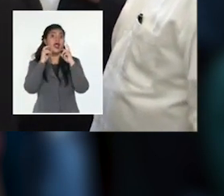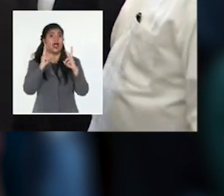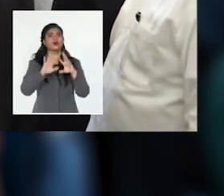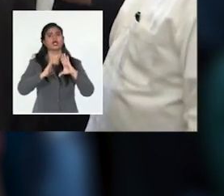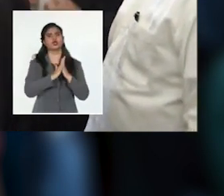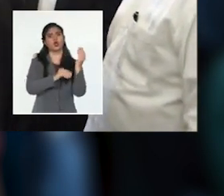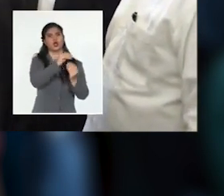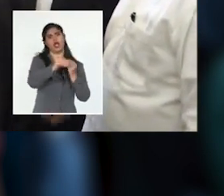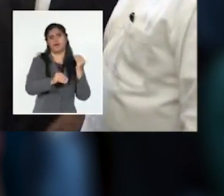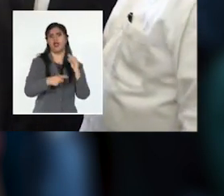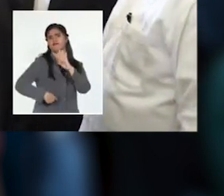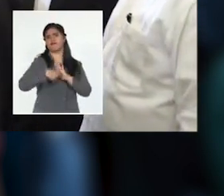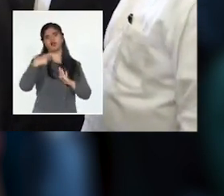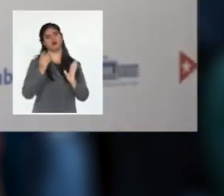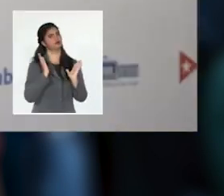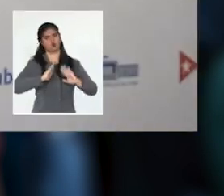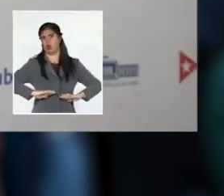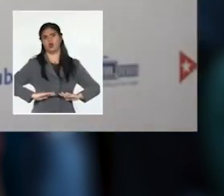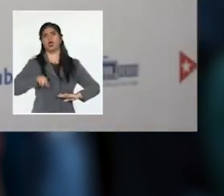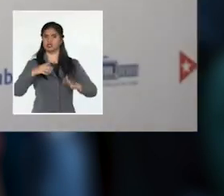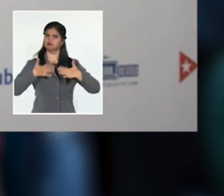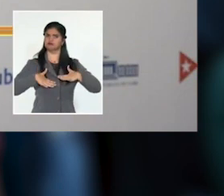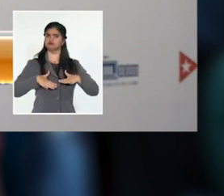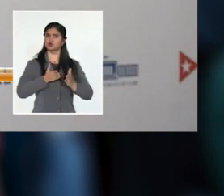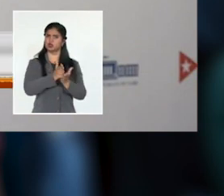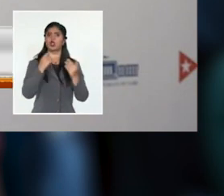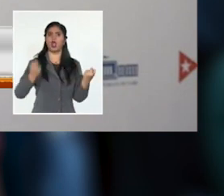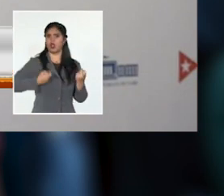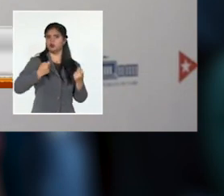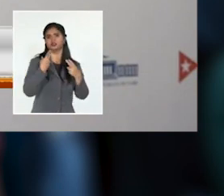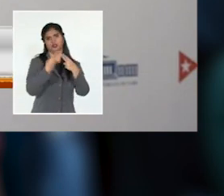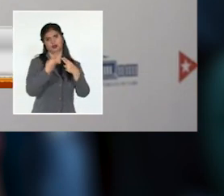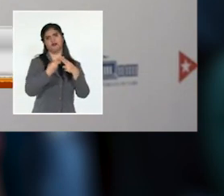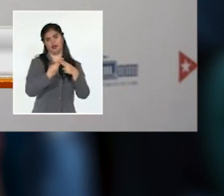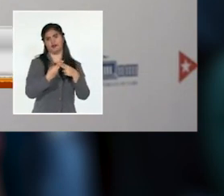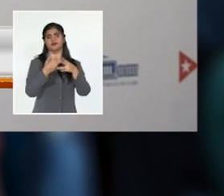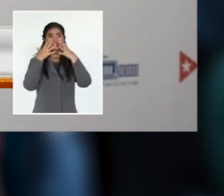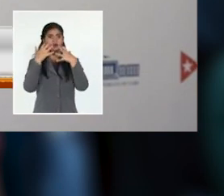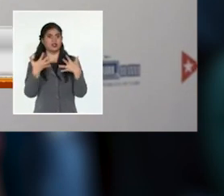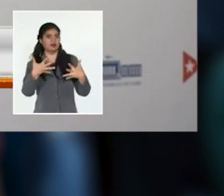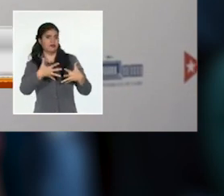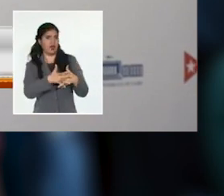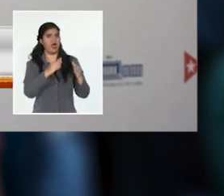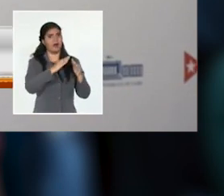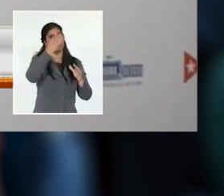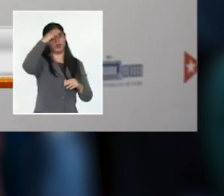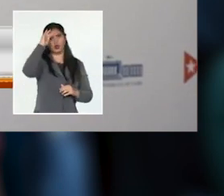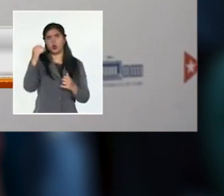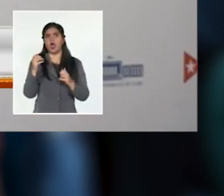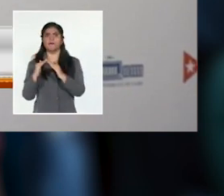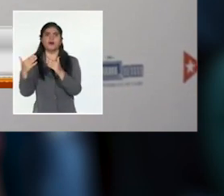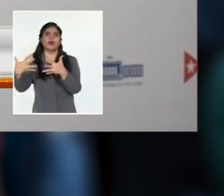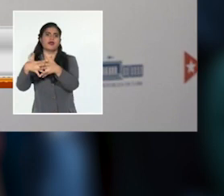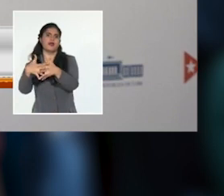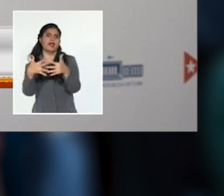país en estos momentos, yo creo que lo mejor que se puede hacer es eso, estrechar lazos entre la inmigración y todo ese migrado económico que ha salido de la